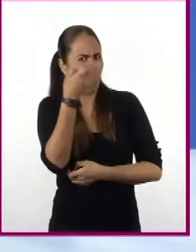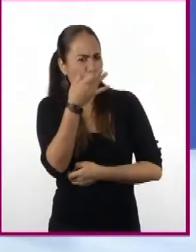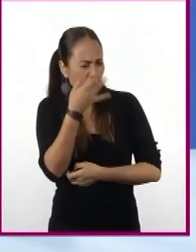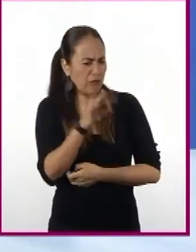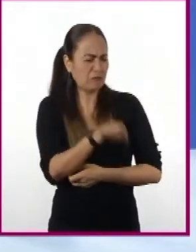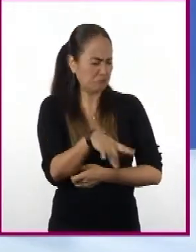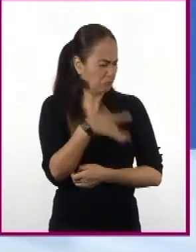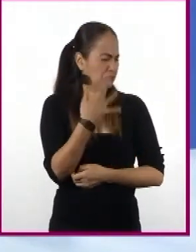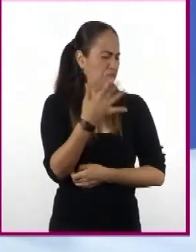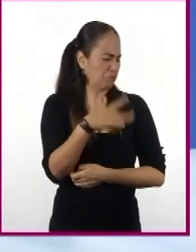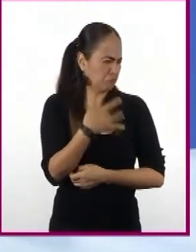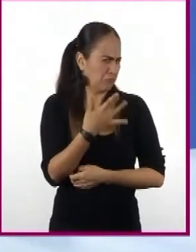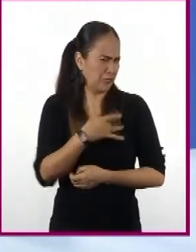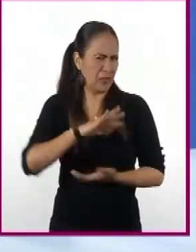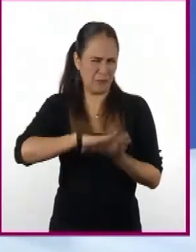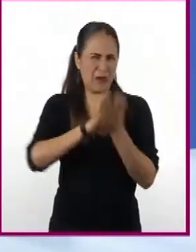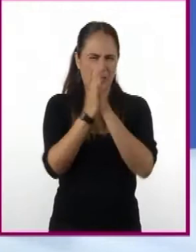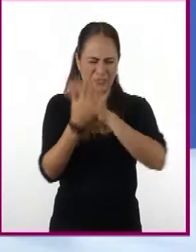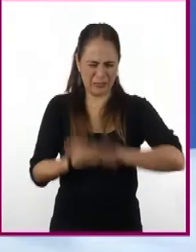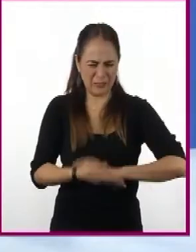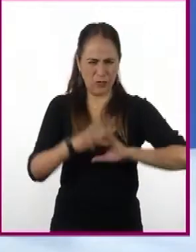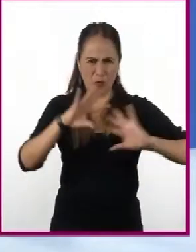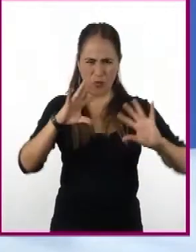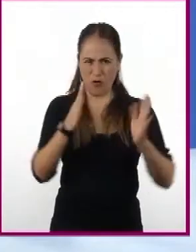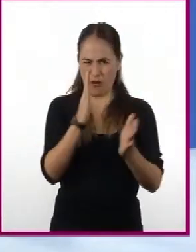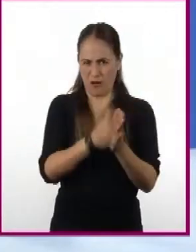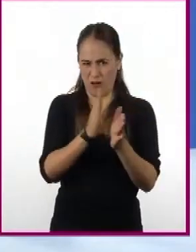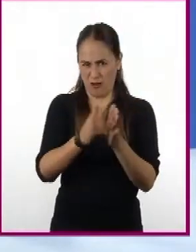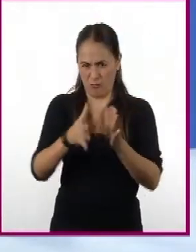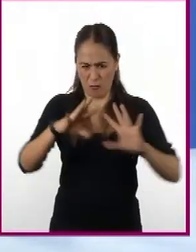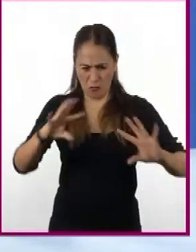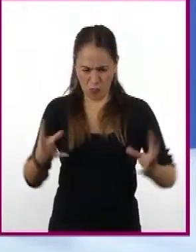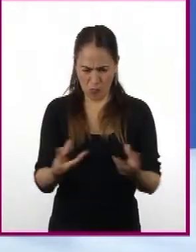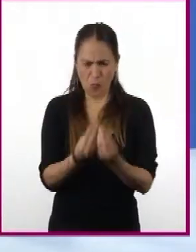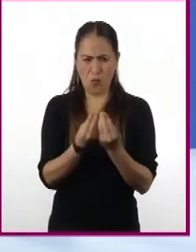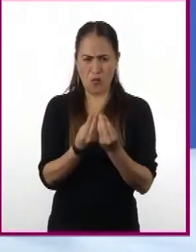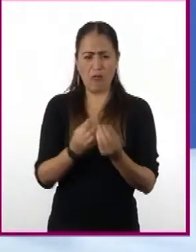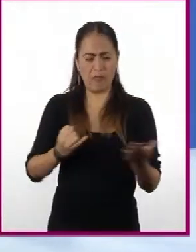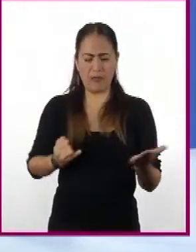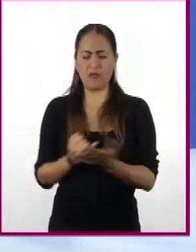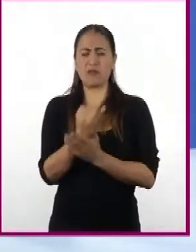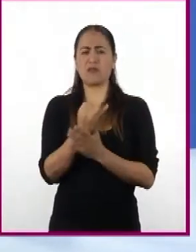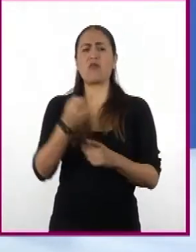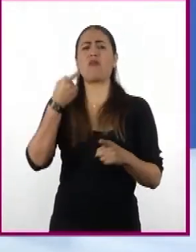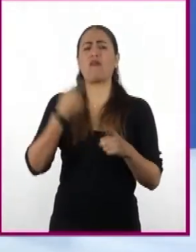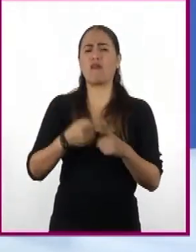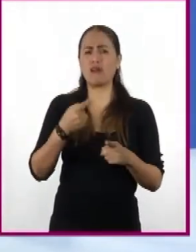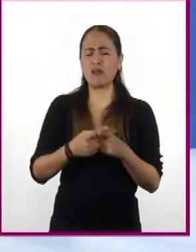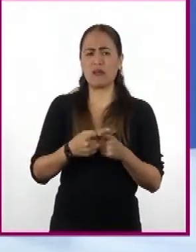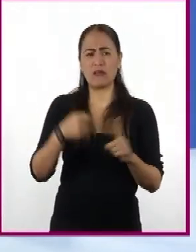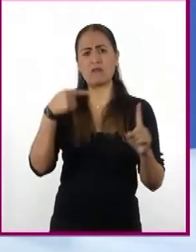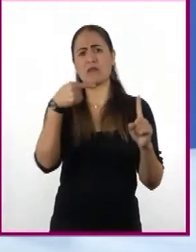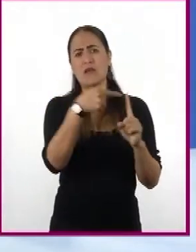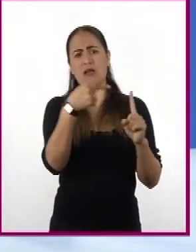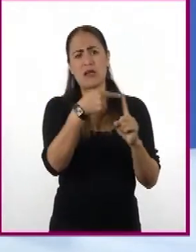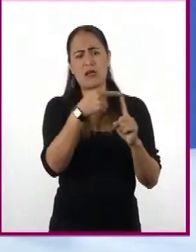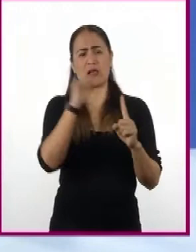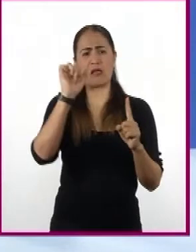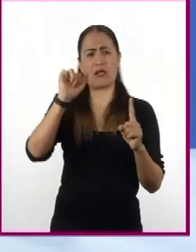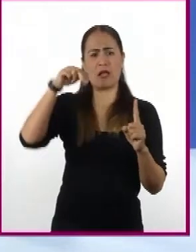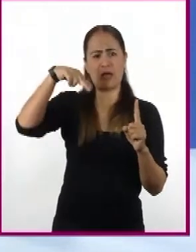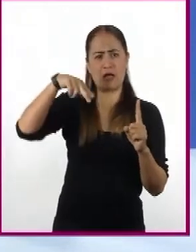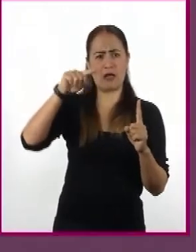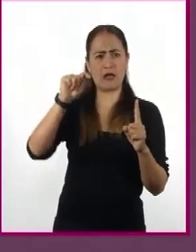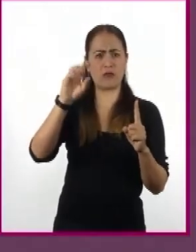consideradas para conformar la obra? ¿Quién toma estas decisiones? A él se le llama